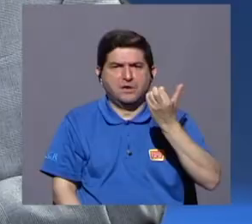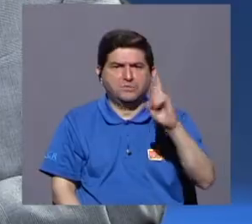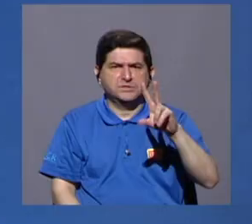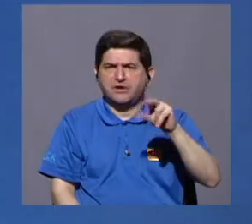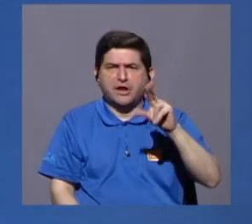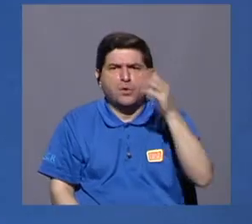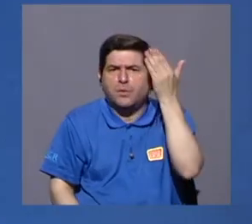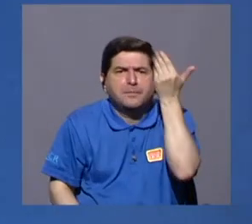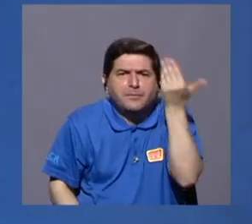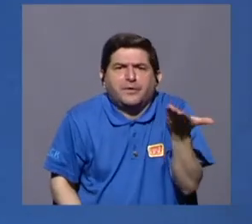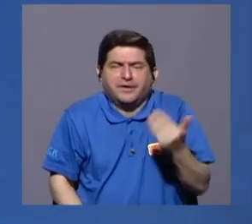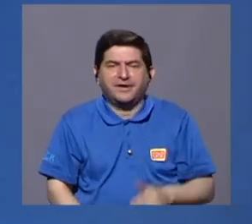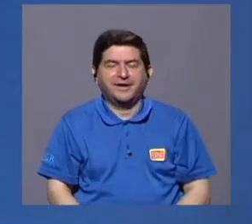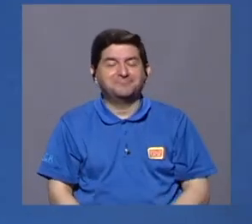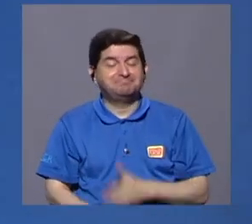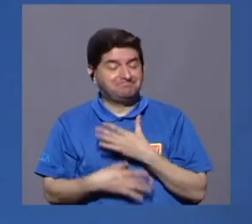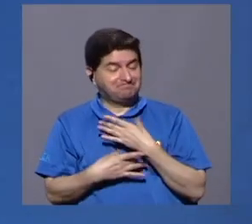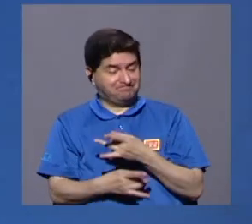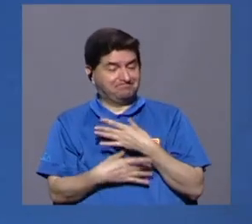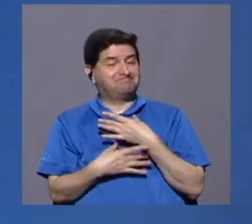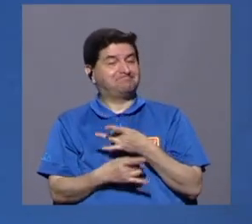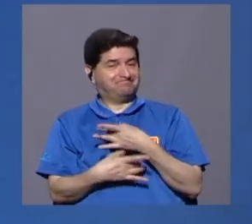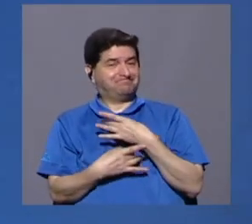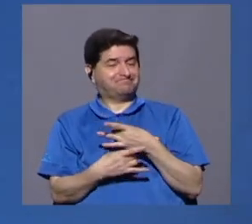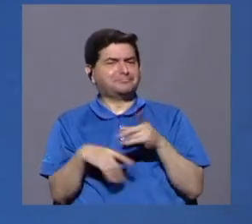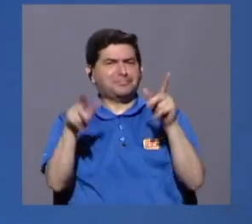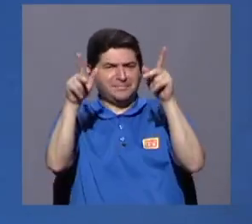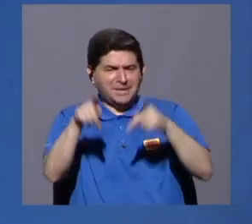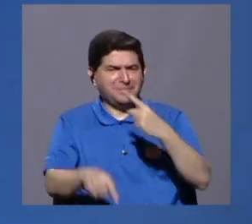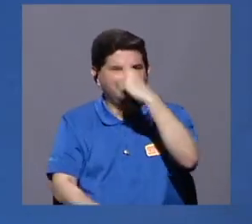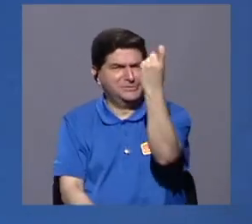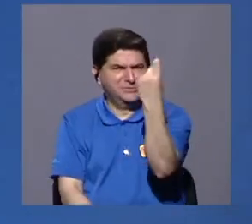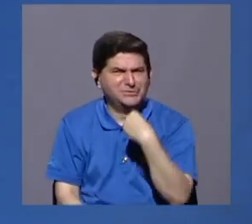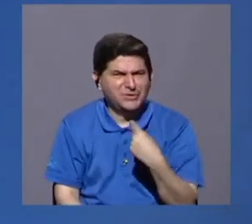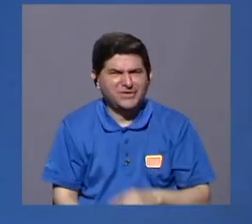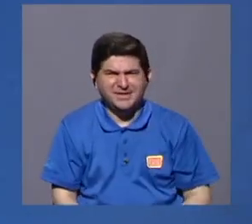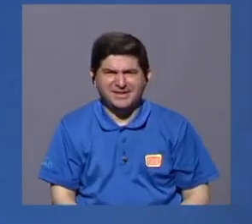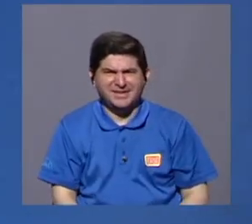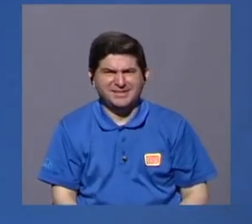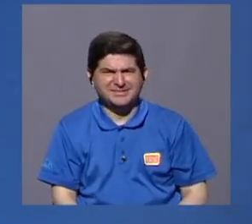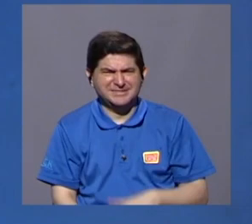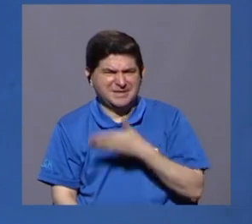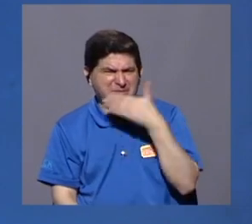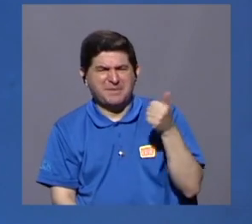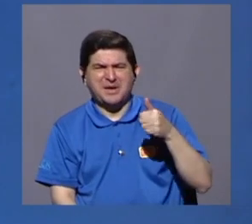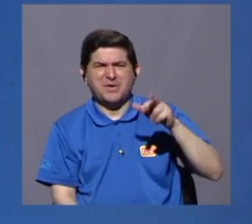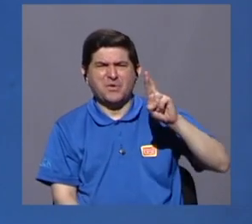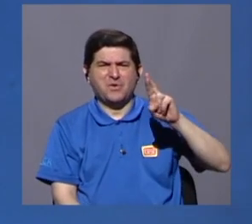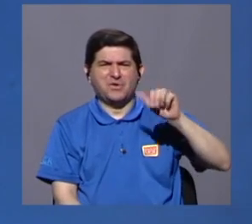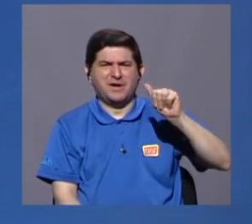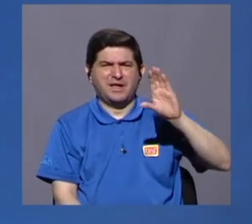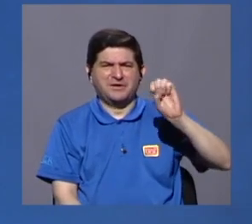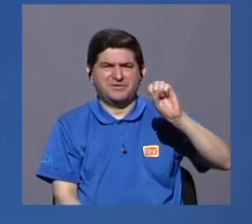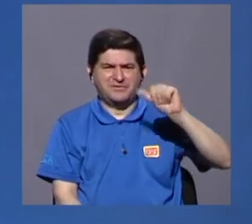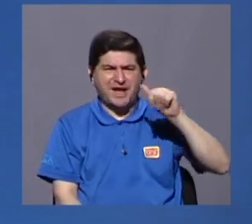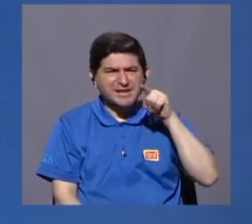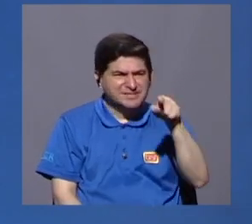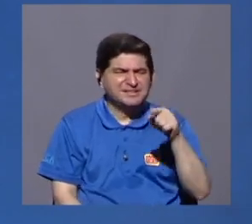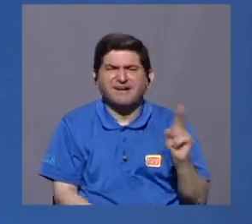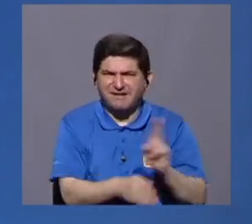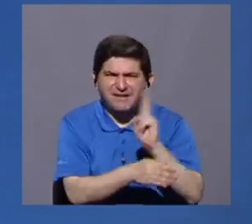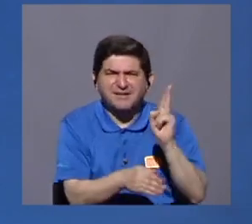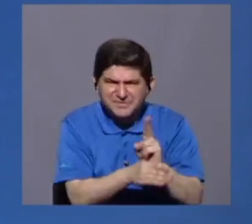con werner eso es interesante porque muchas muchas personas me preguntaron por qué no dejan la antena en brax a ver ahí observa desde ahí